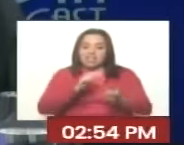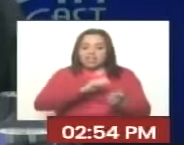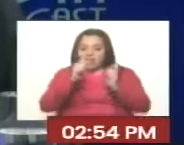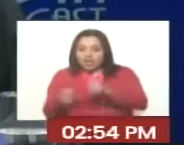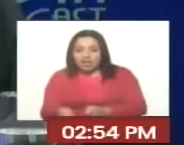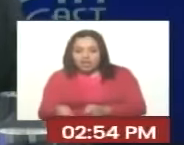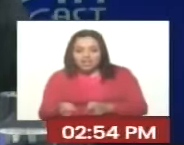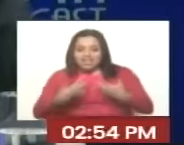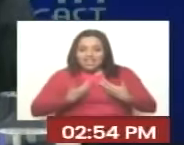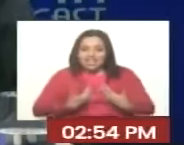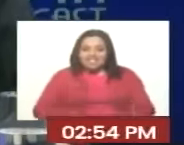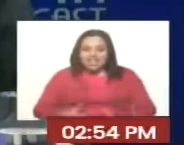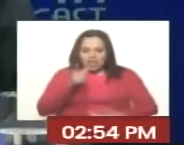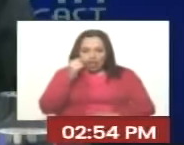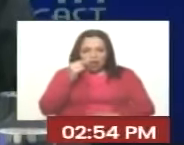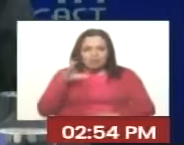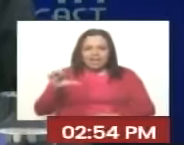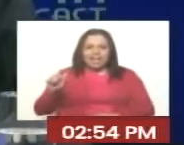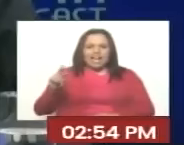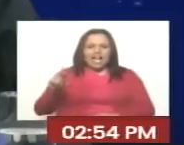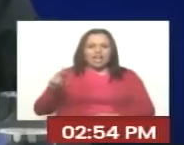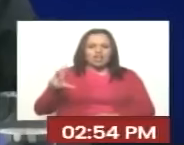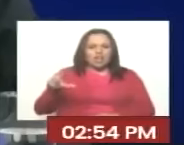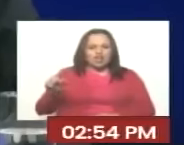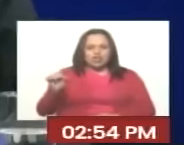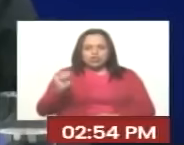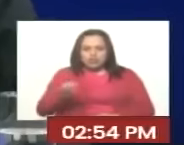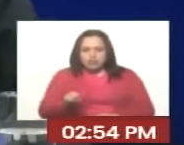de Carlos Molnar, por eso es que no, la pisada era